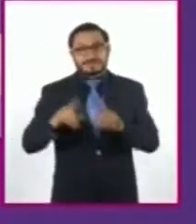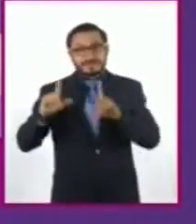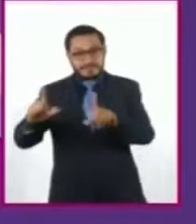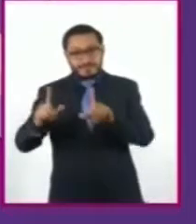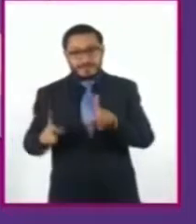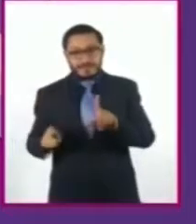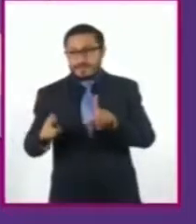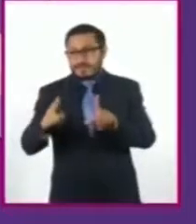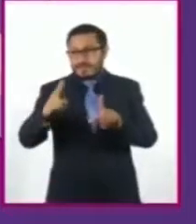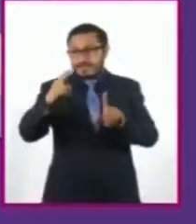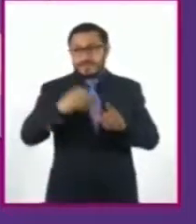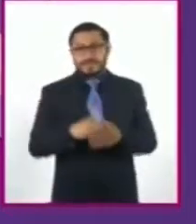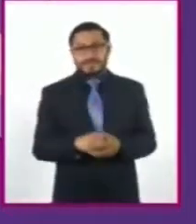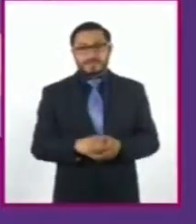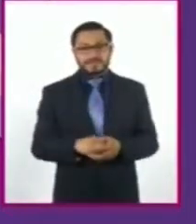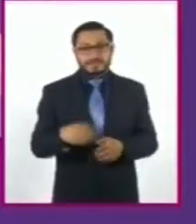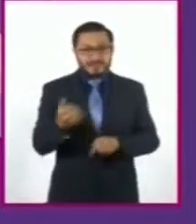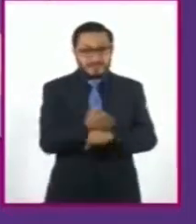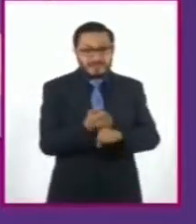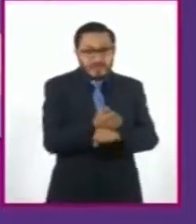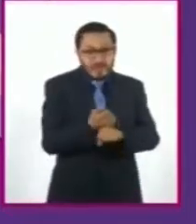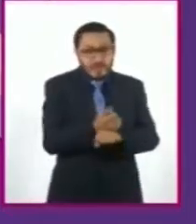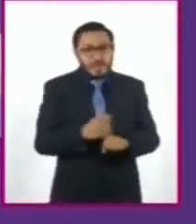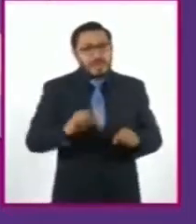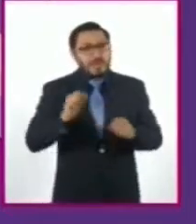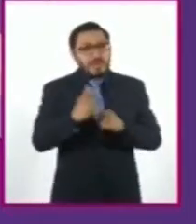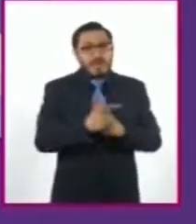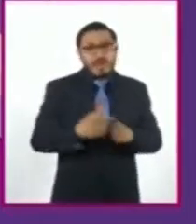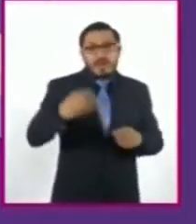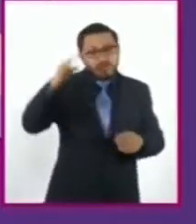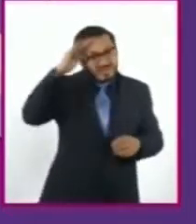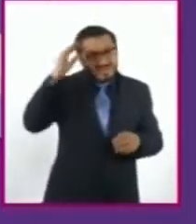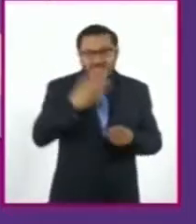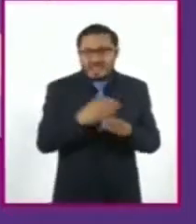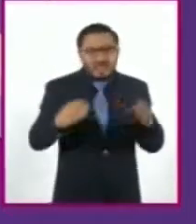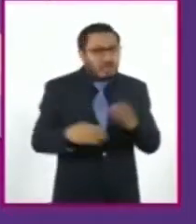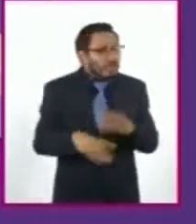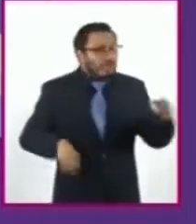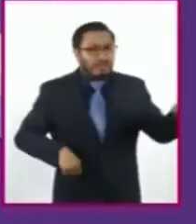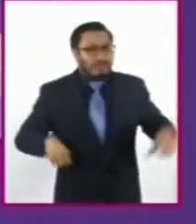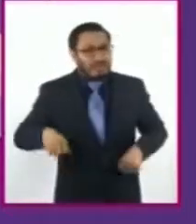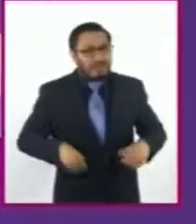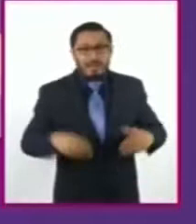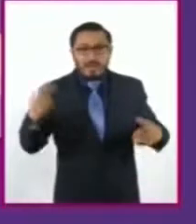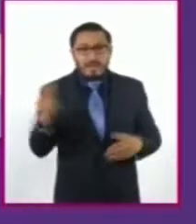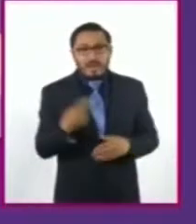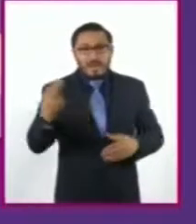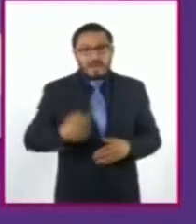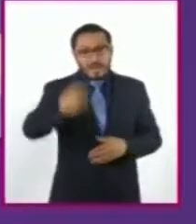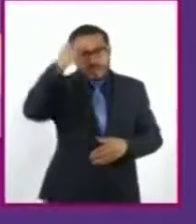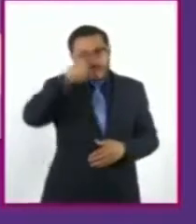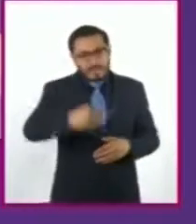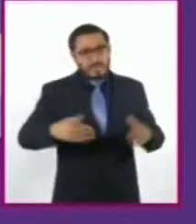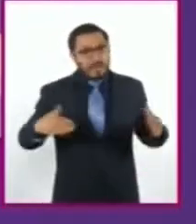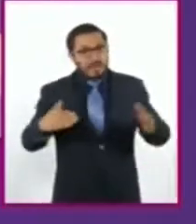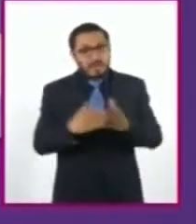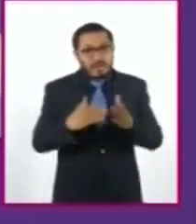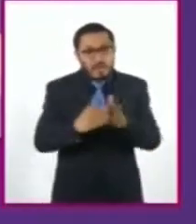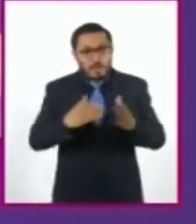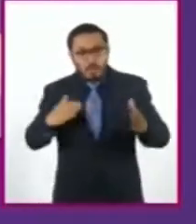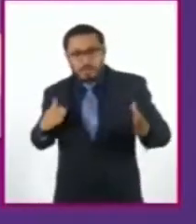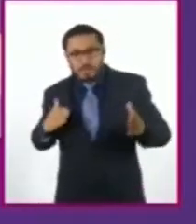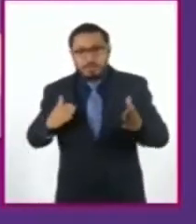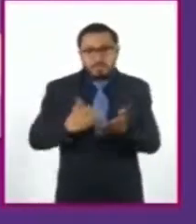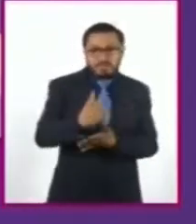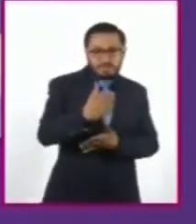amarillo, un pensamiento o acción que requieran para superar esos límites, y en